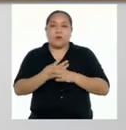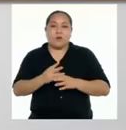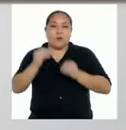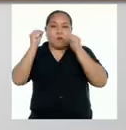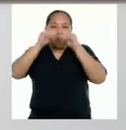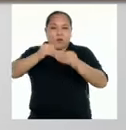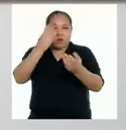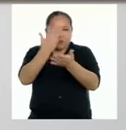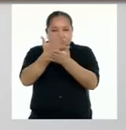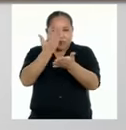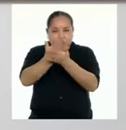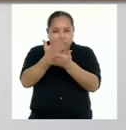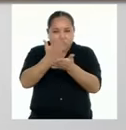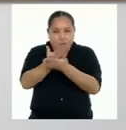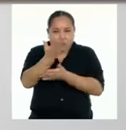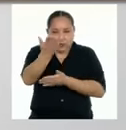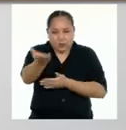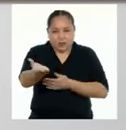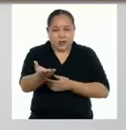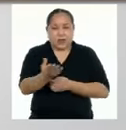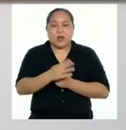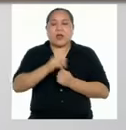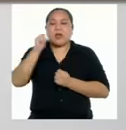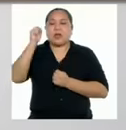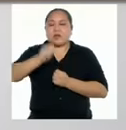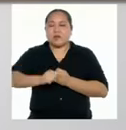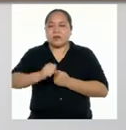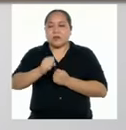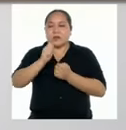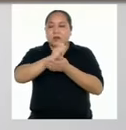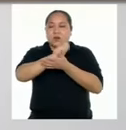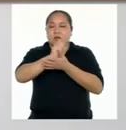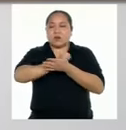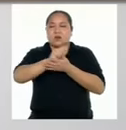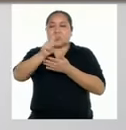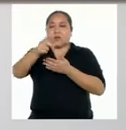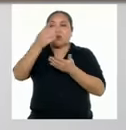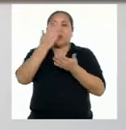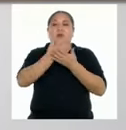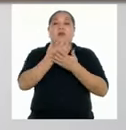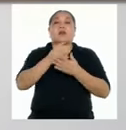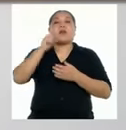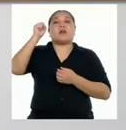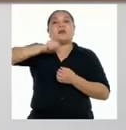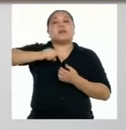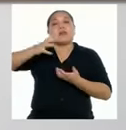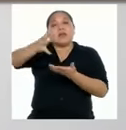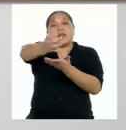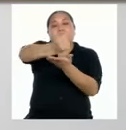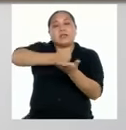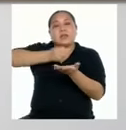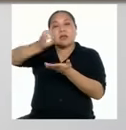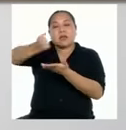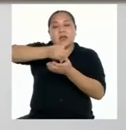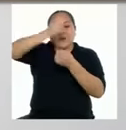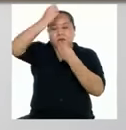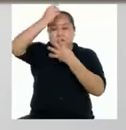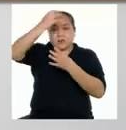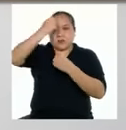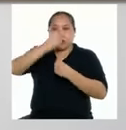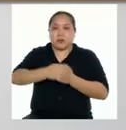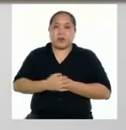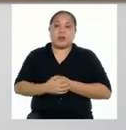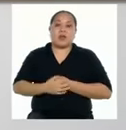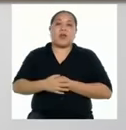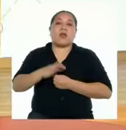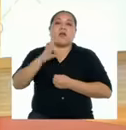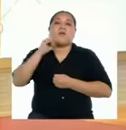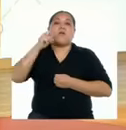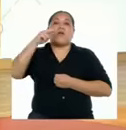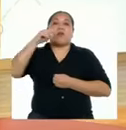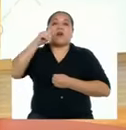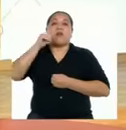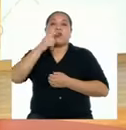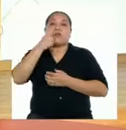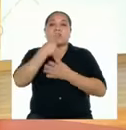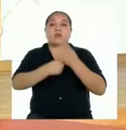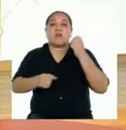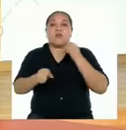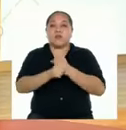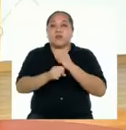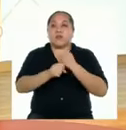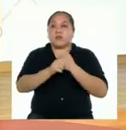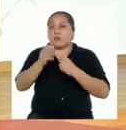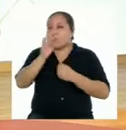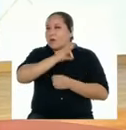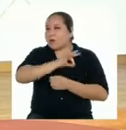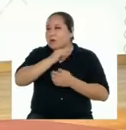darle credibilidad a tu texto y probar que has obtenido información de fuentes confiables. Voy a aprovechar